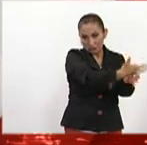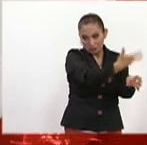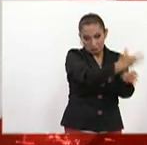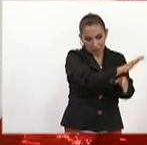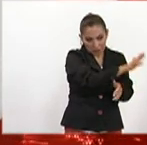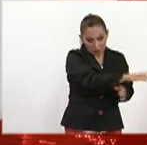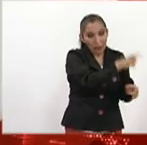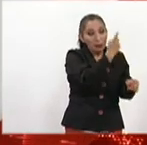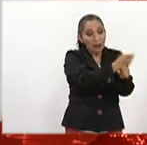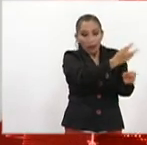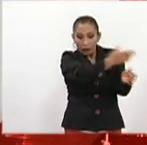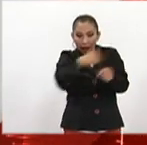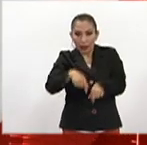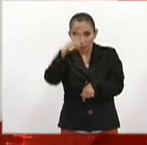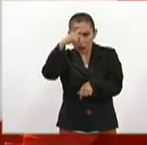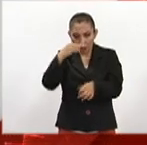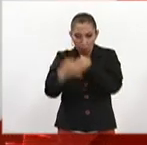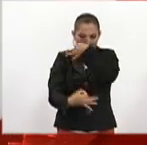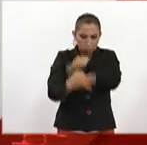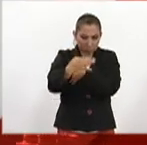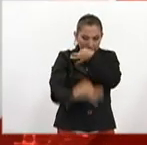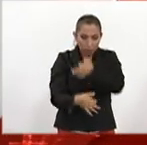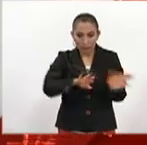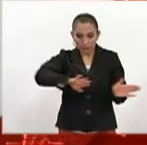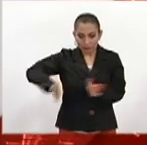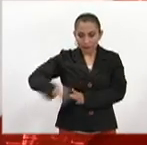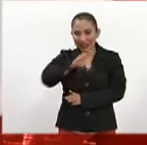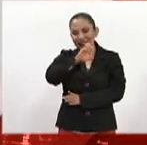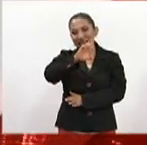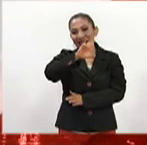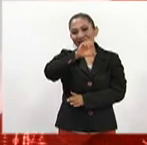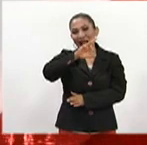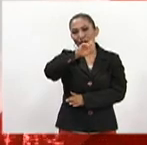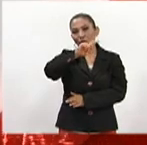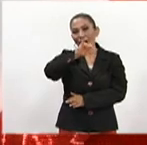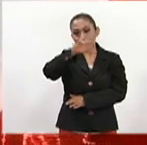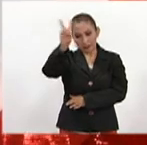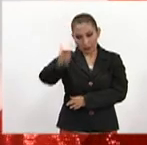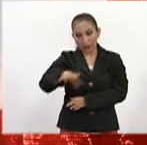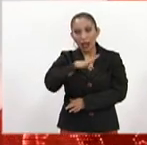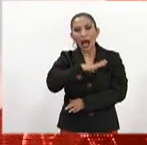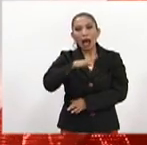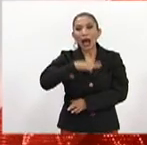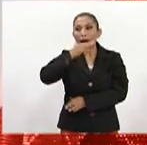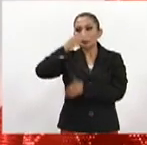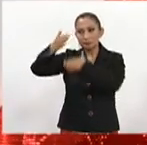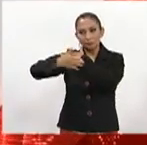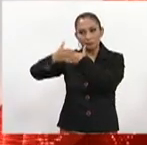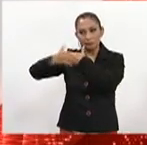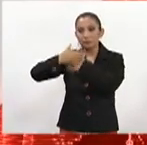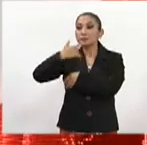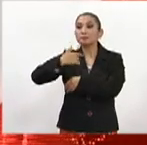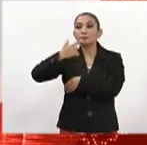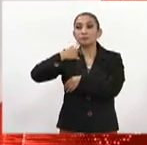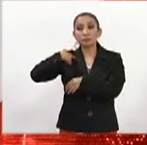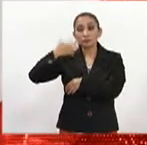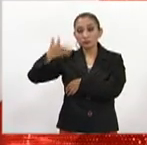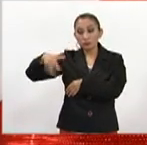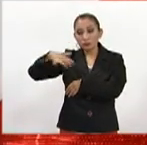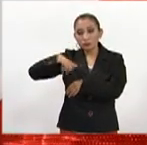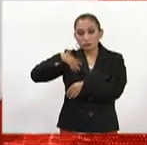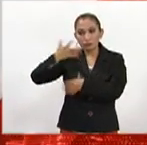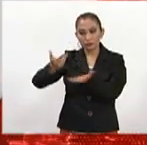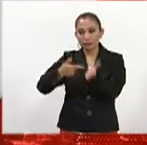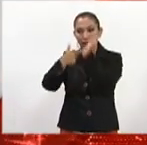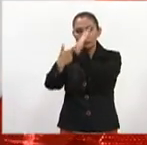americano, enfrenta nuestra justicia. Por lo que se refiere a César Duarte, efectivamente existen las notificaciones rojas y estaremos por presentar